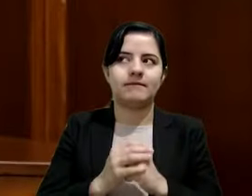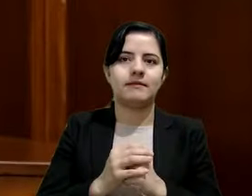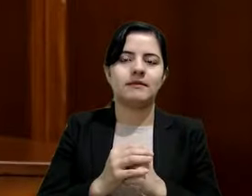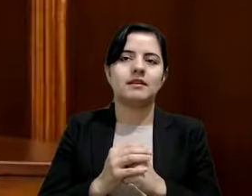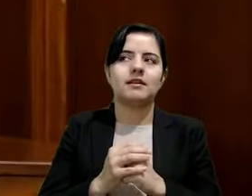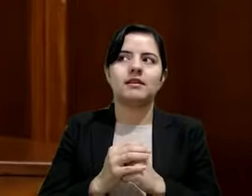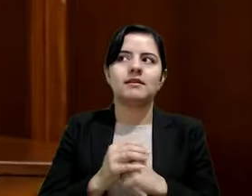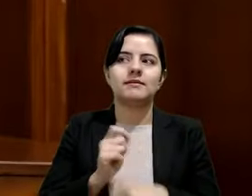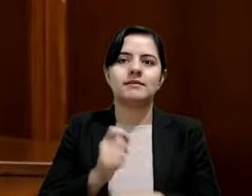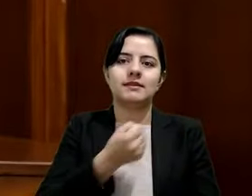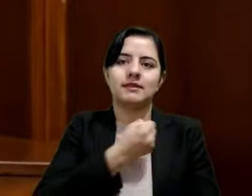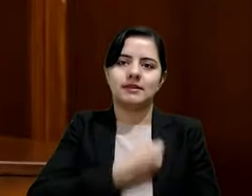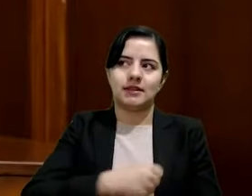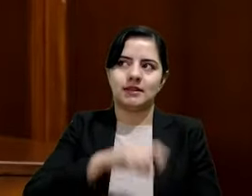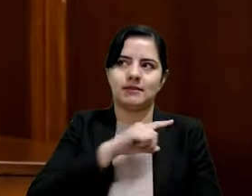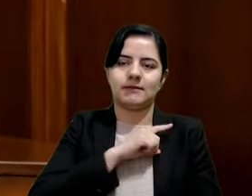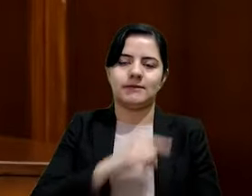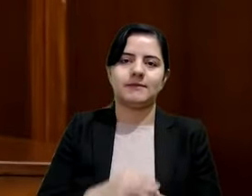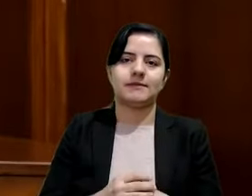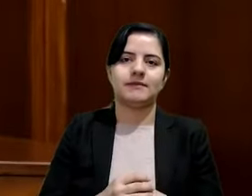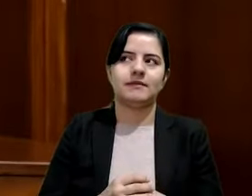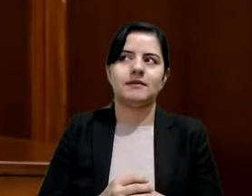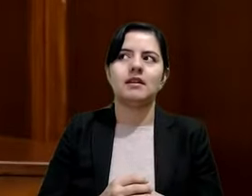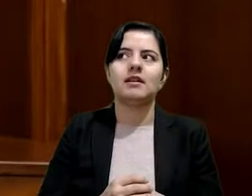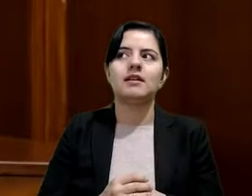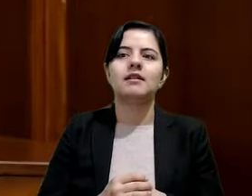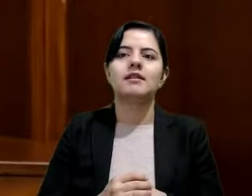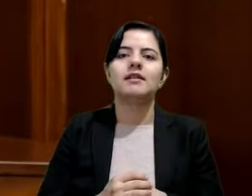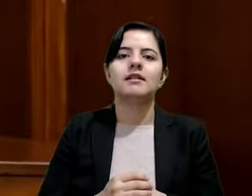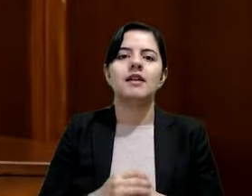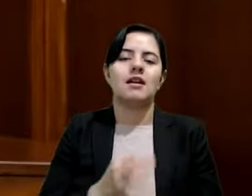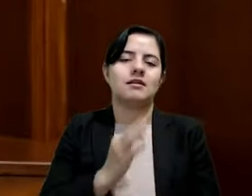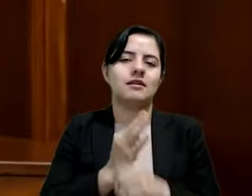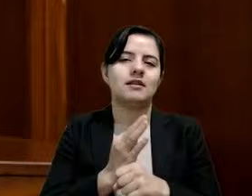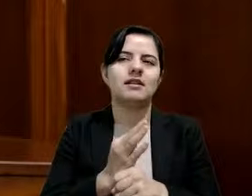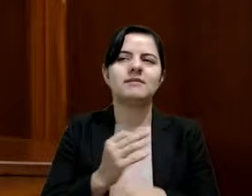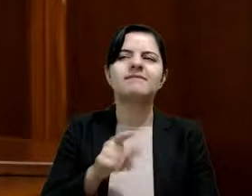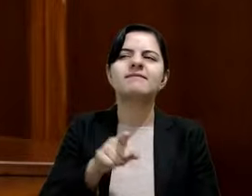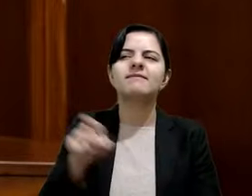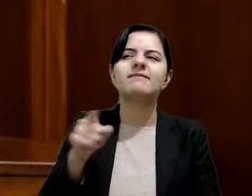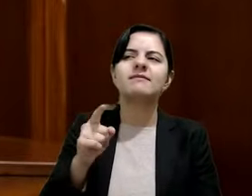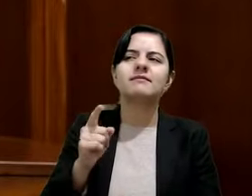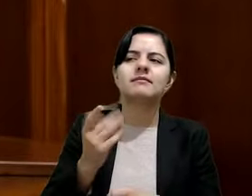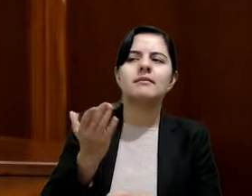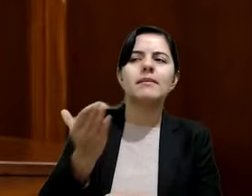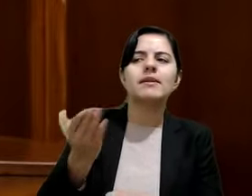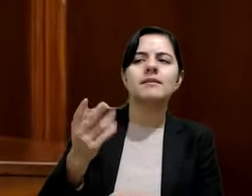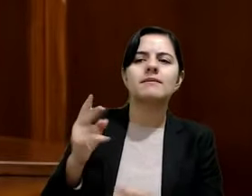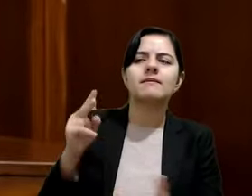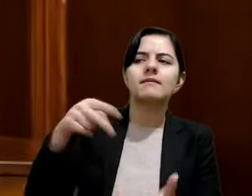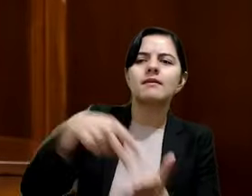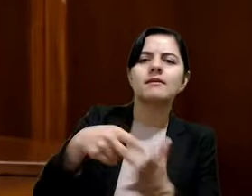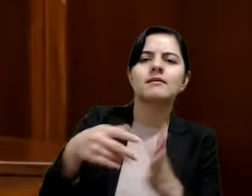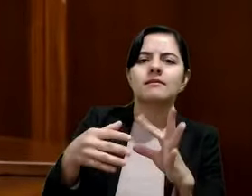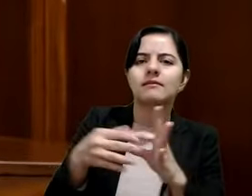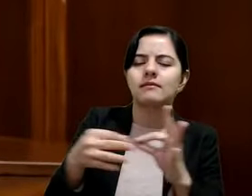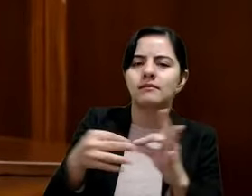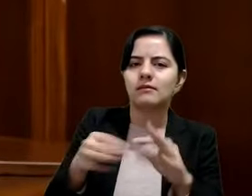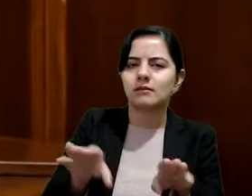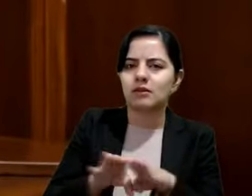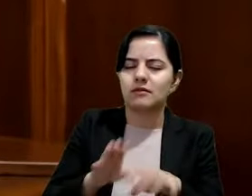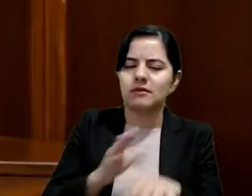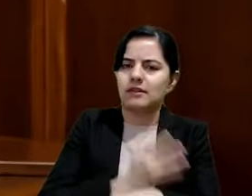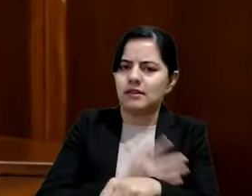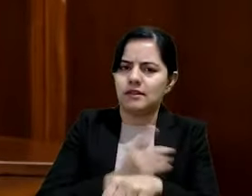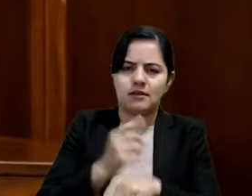que es la salud realizamos este ejercicio de rendición de cuentas con transparencia dando la cara